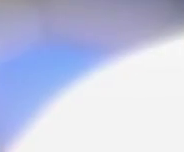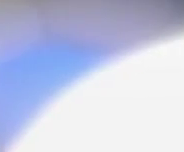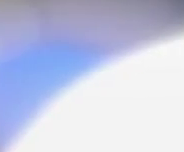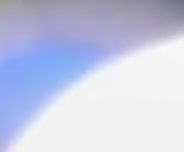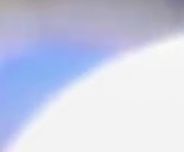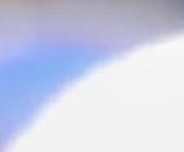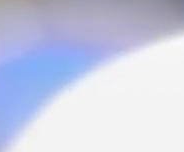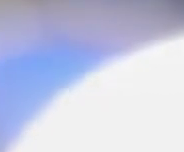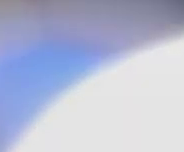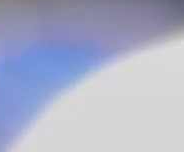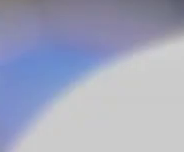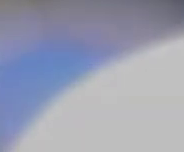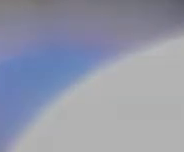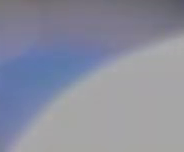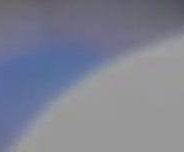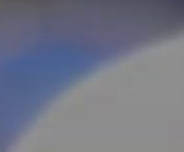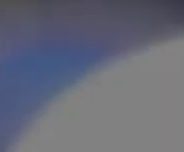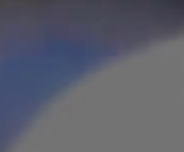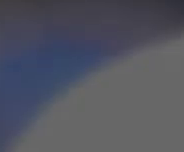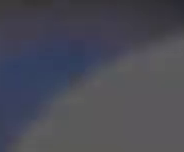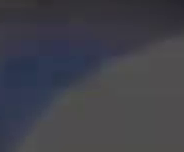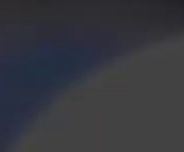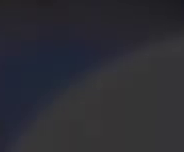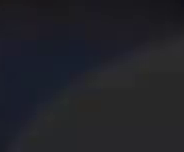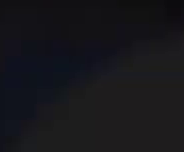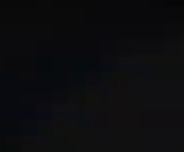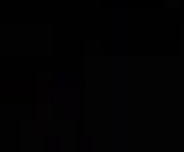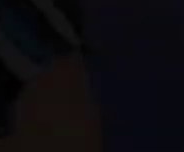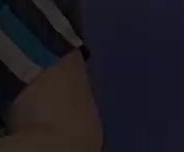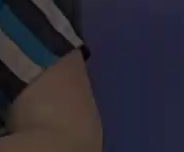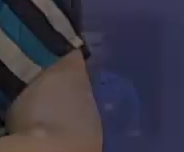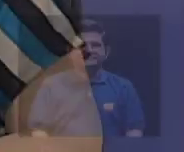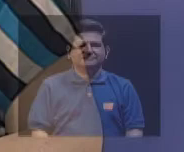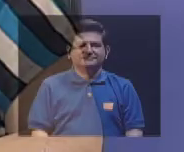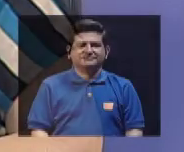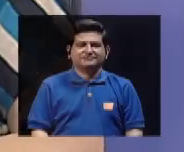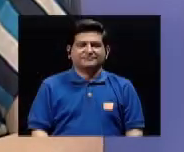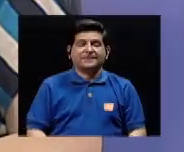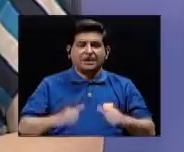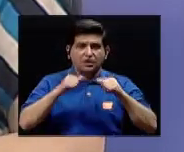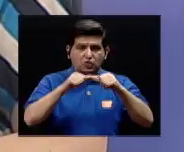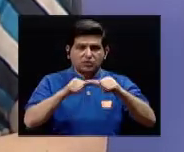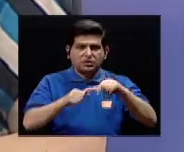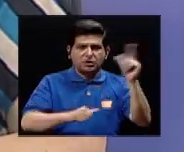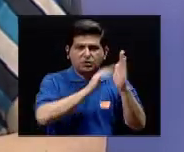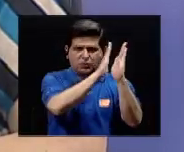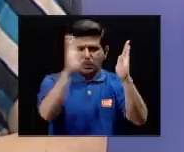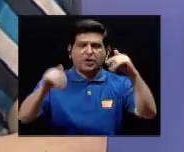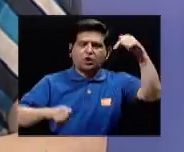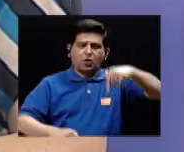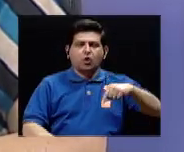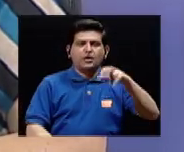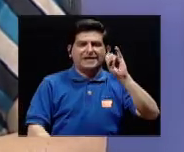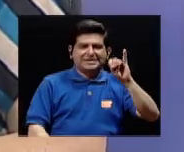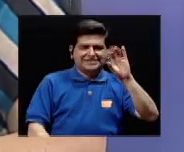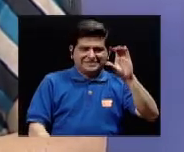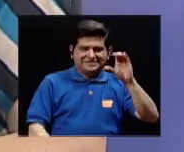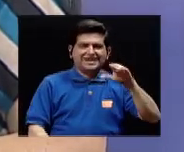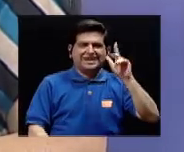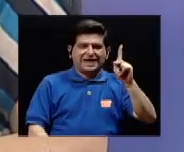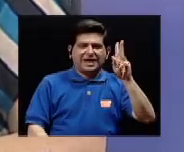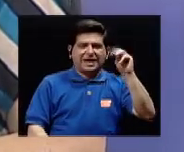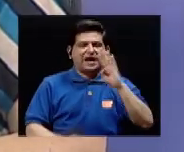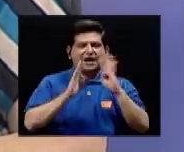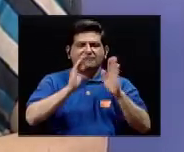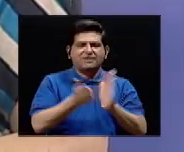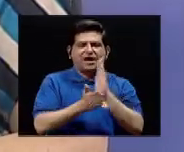Con Continuamos el lunes de Cinemateca hoy con Isis Campos y Quique